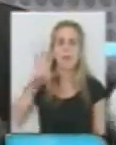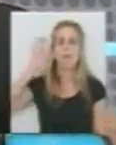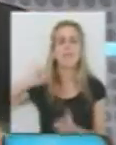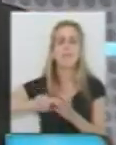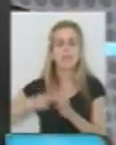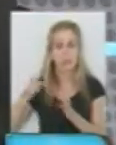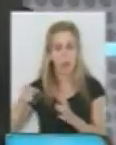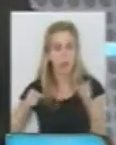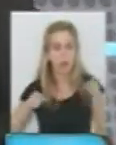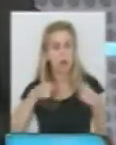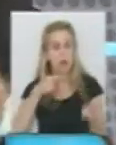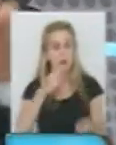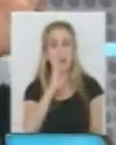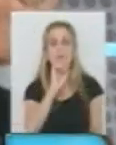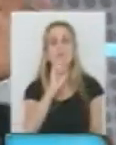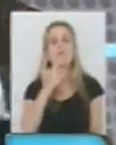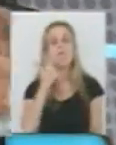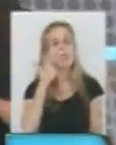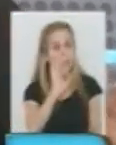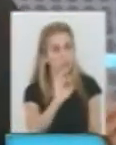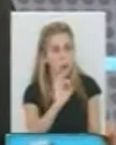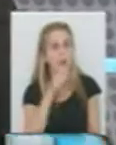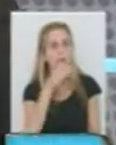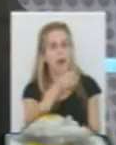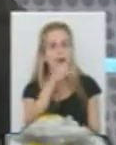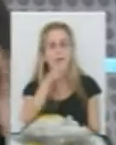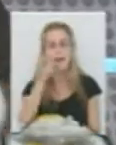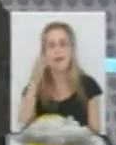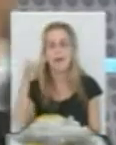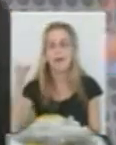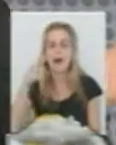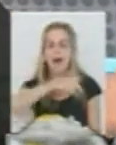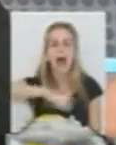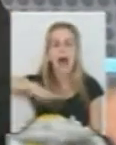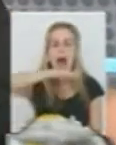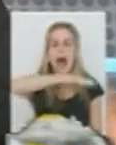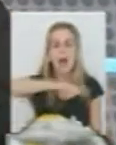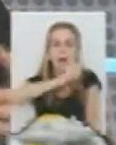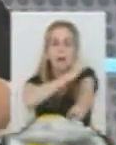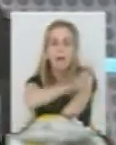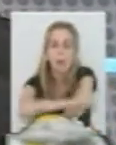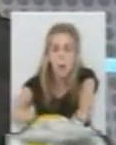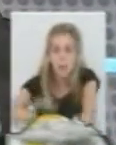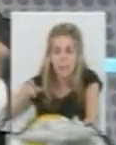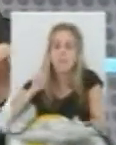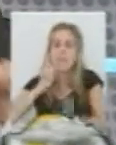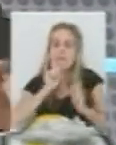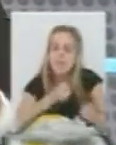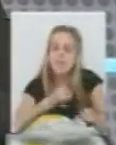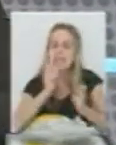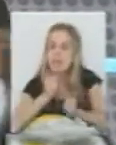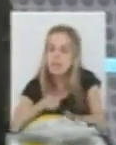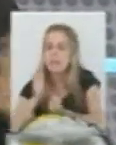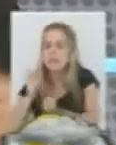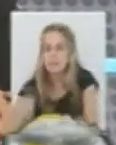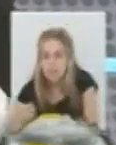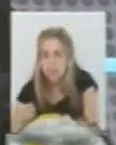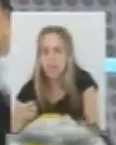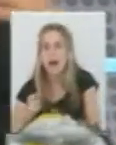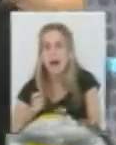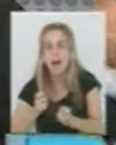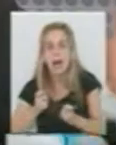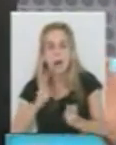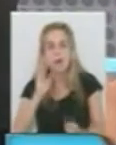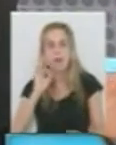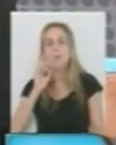los barrios humildes. Todos, ¿eh? Pero todos los barrios humildes. Me entero porque yo soy de la zona sur y el comentario no está en los medios,